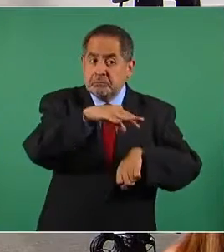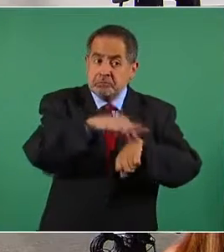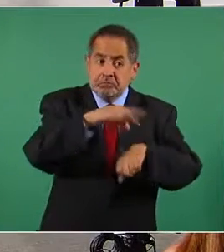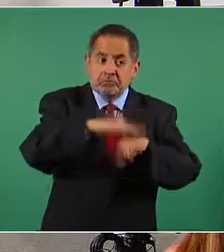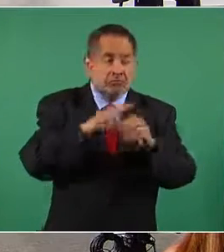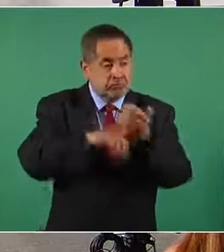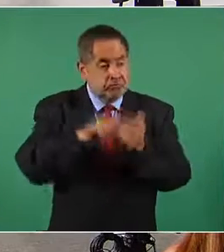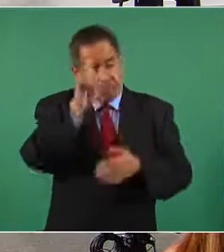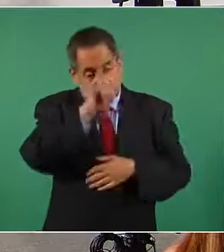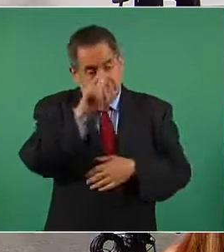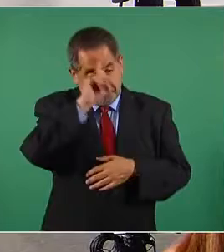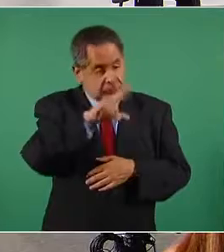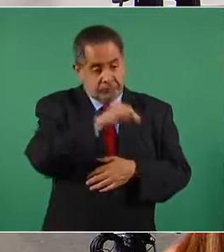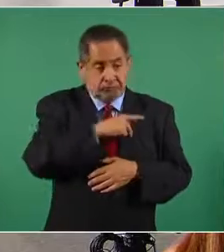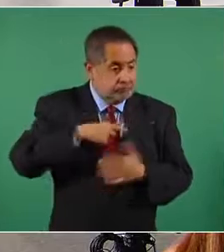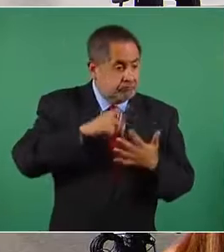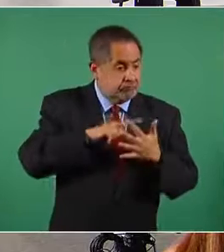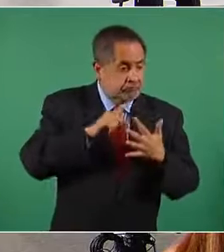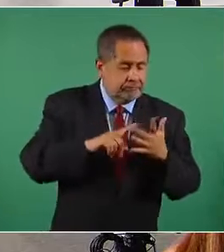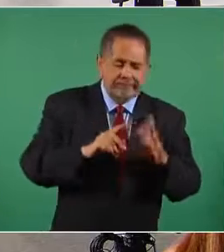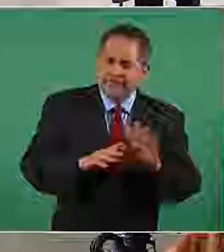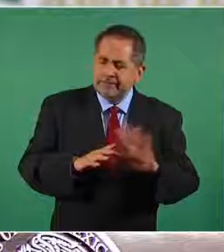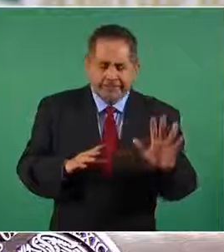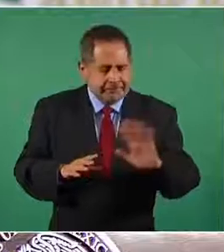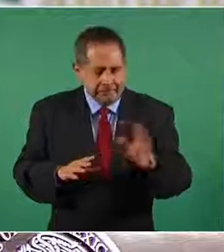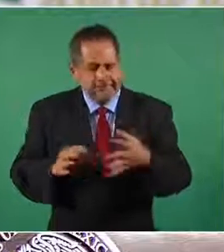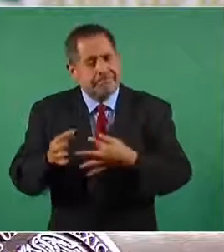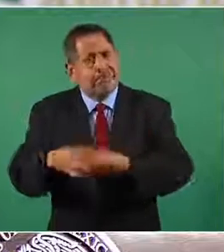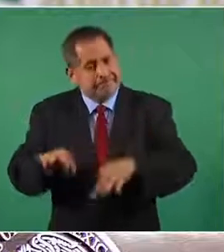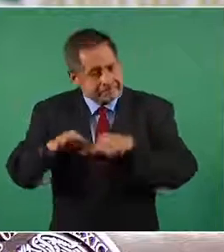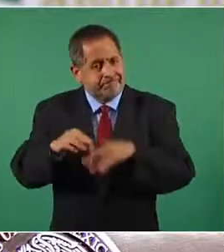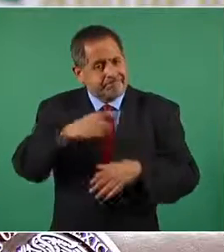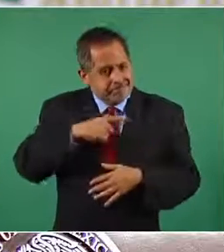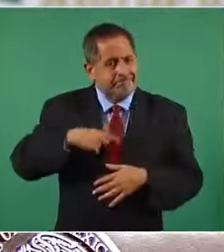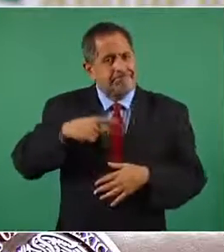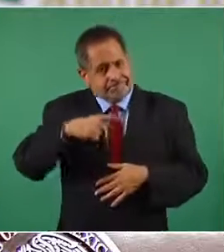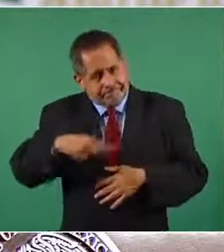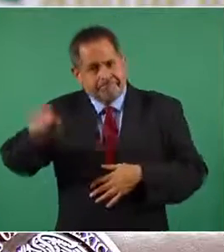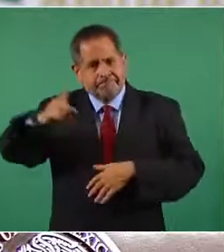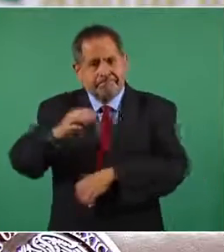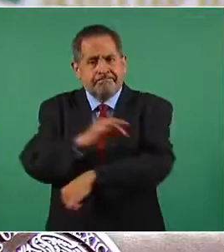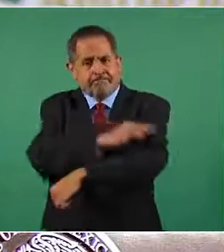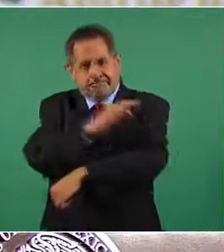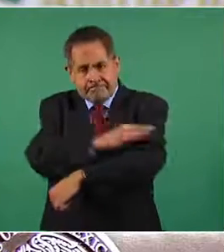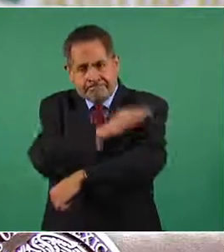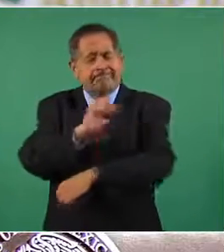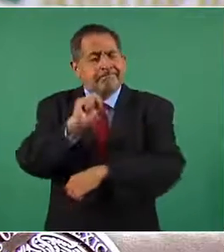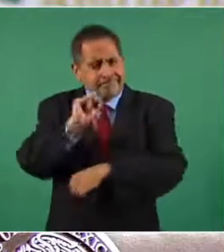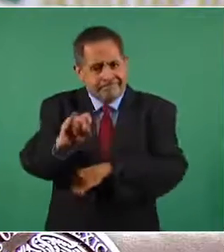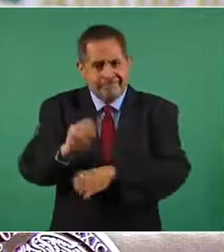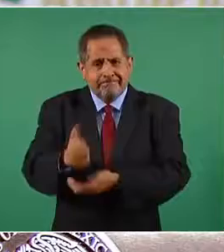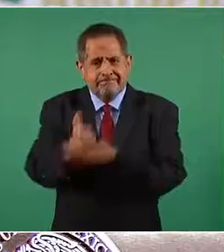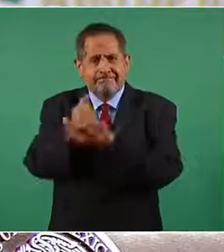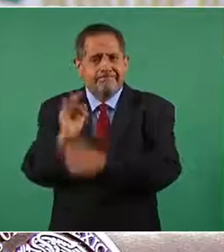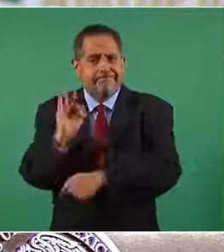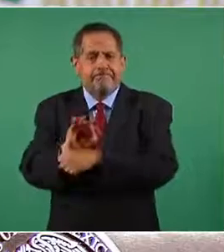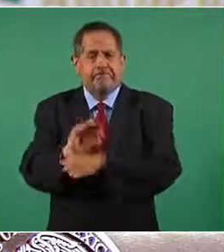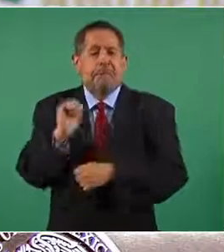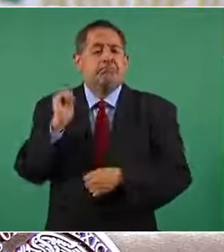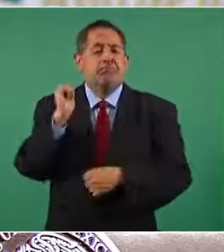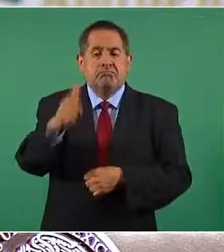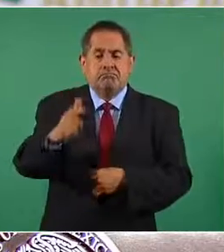a recomendarles la vacuna. Es muy importante que se vacunen, eso ayuda a protegerles cuando están en un